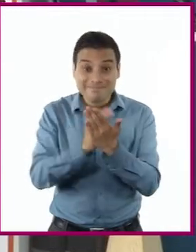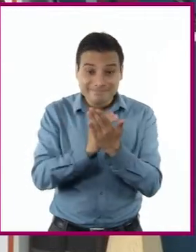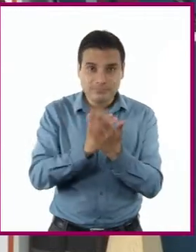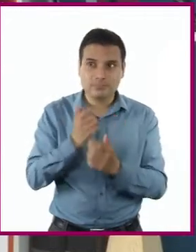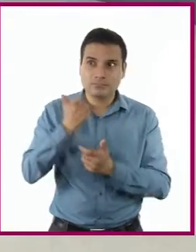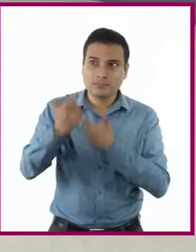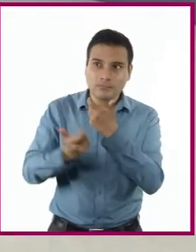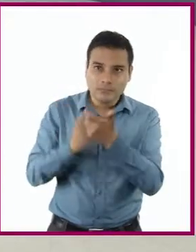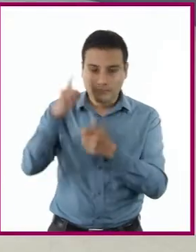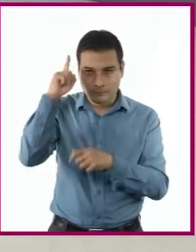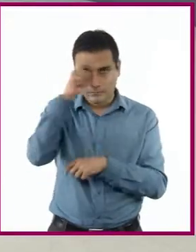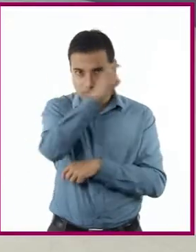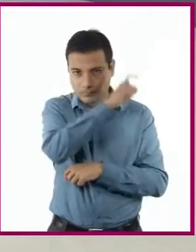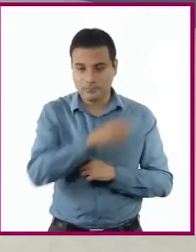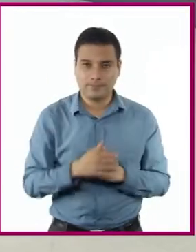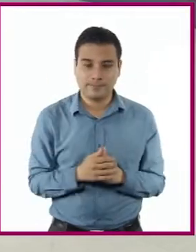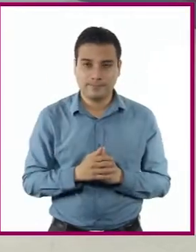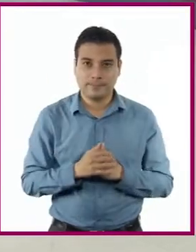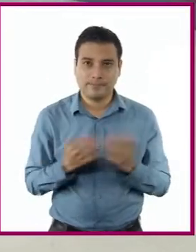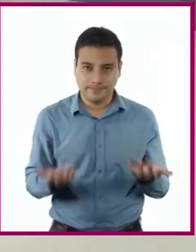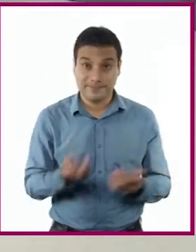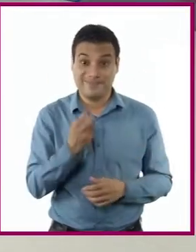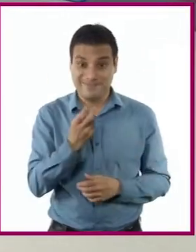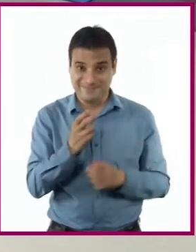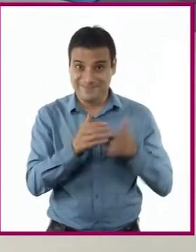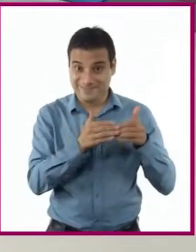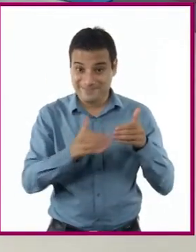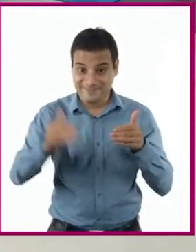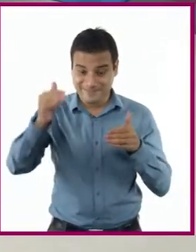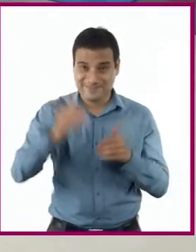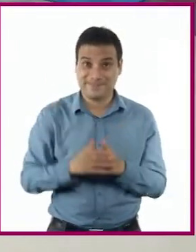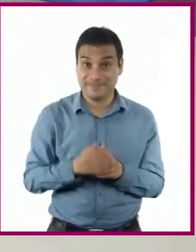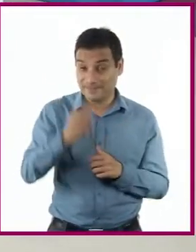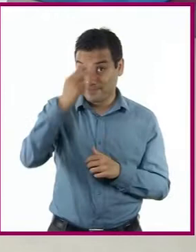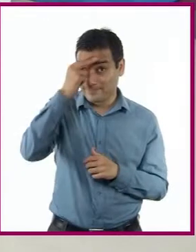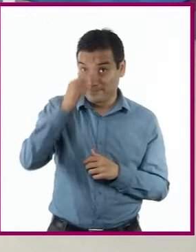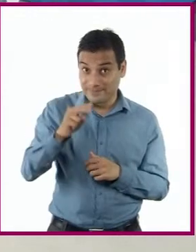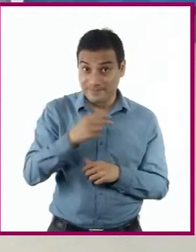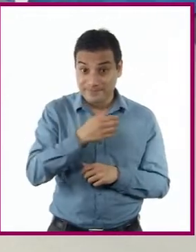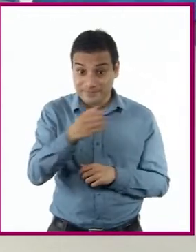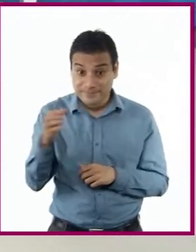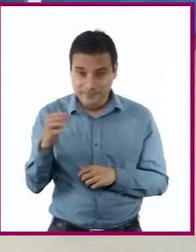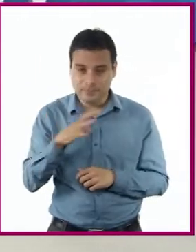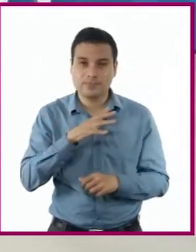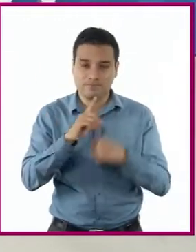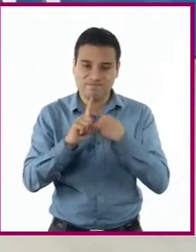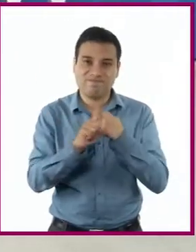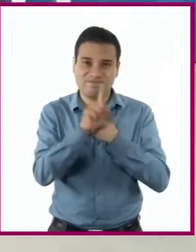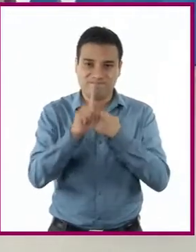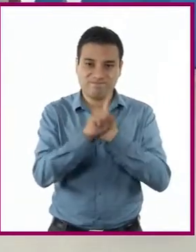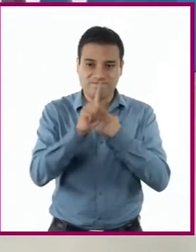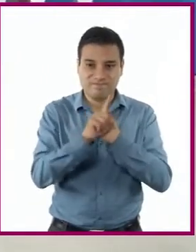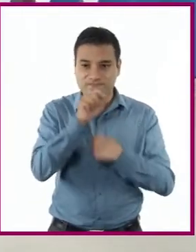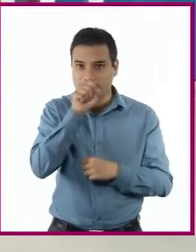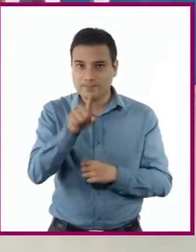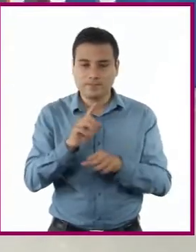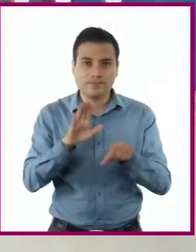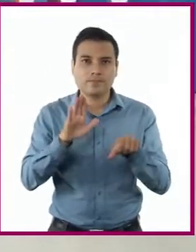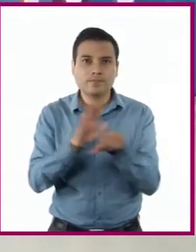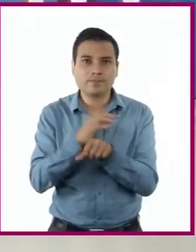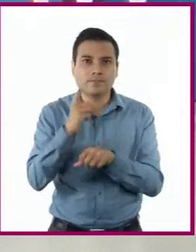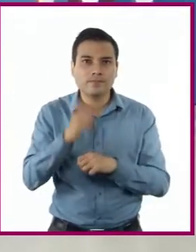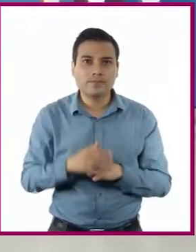pago. Durante esos años, el campo mexicano entró también en crisis como resultado del agotamiento